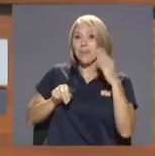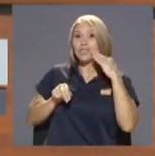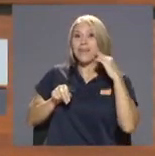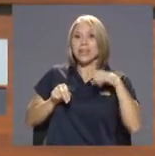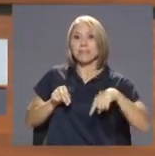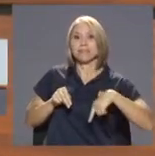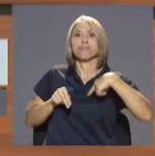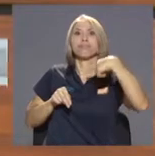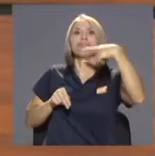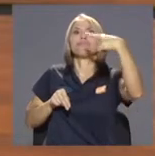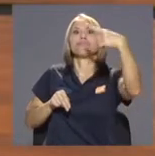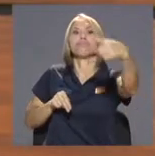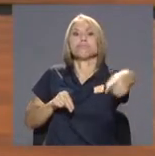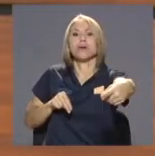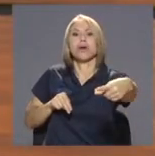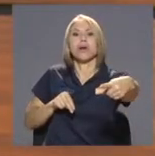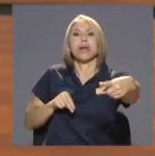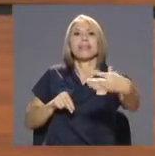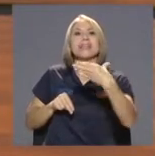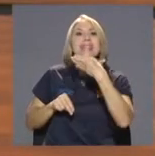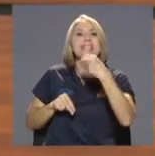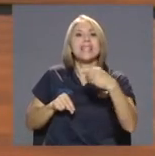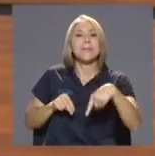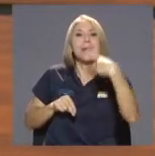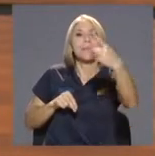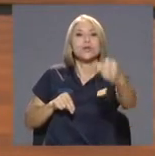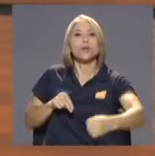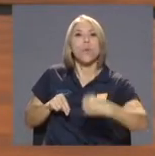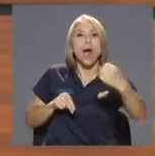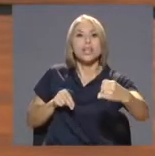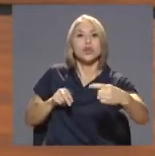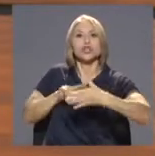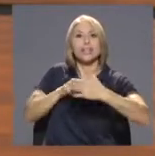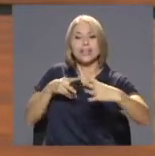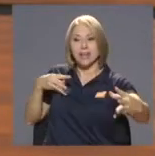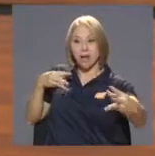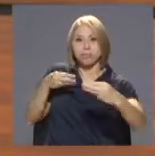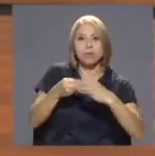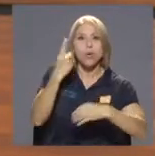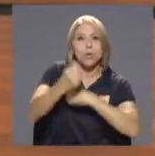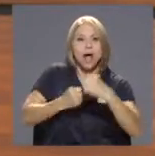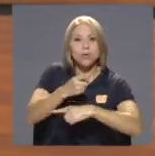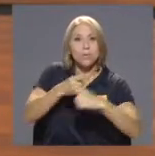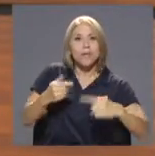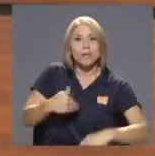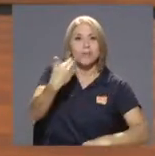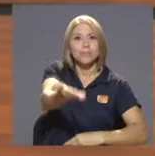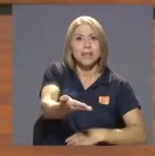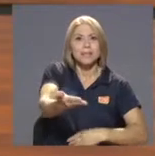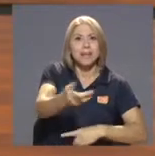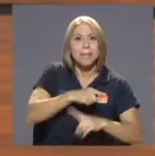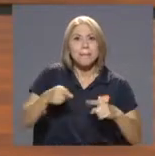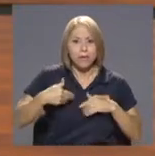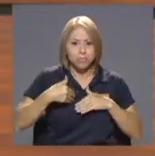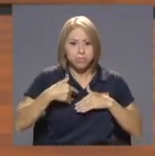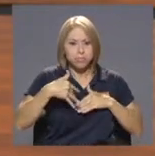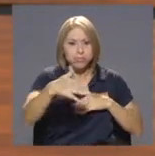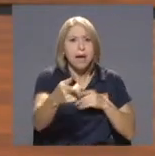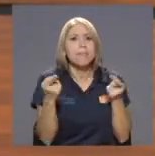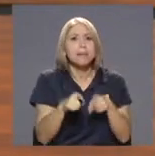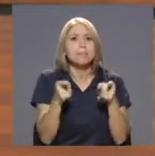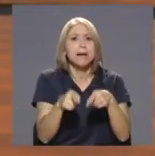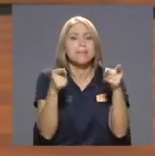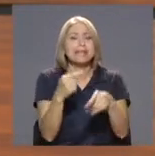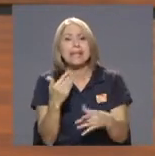del año siguiente, o sea, un año y medio después. Y pasan muchas cosas en ese trayecto. Entonces, por ejemplo, a veces surge una necesidad de uno de